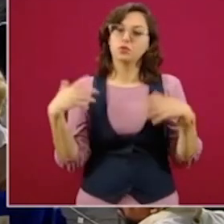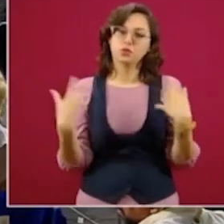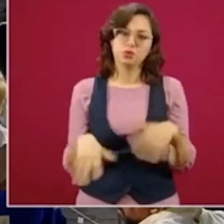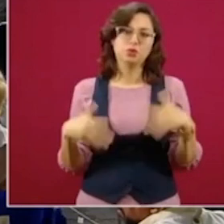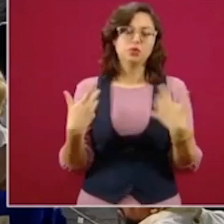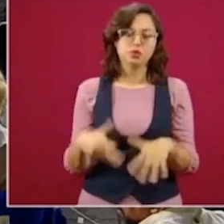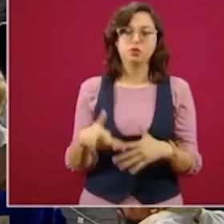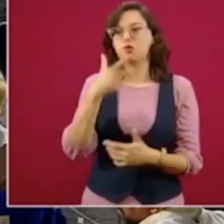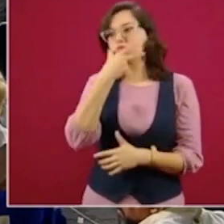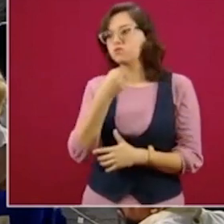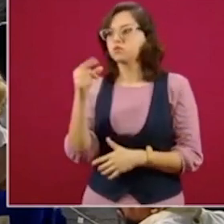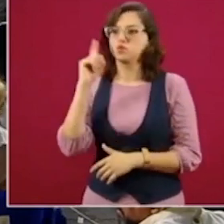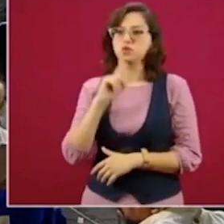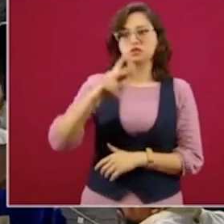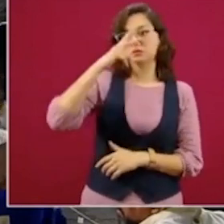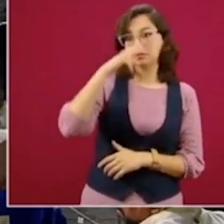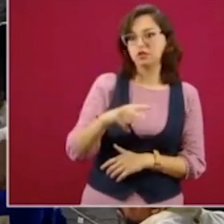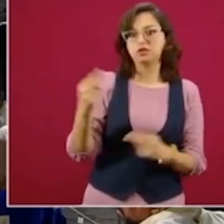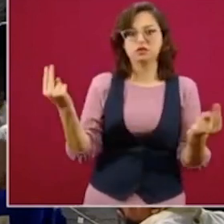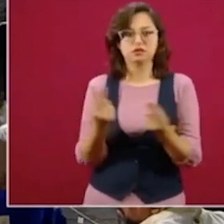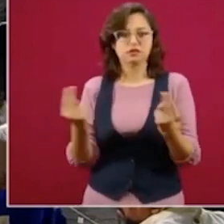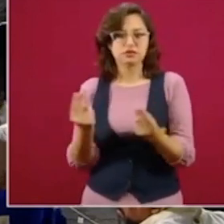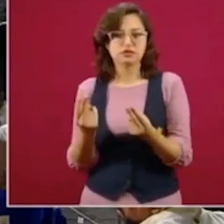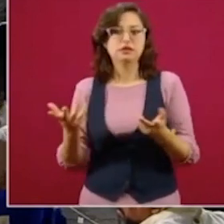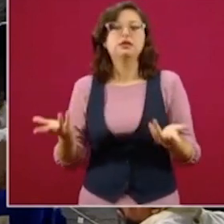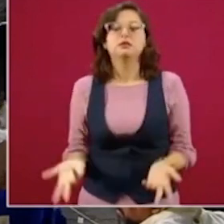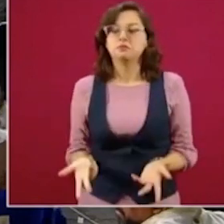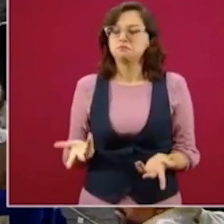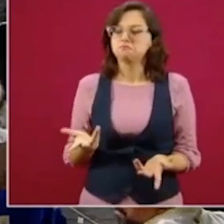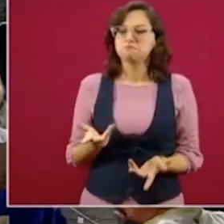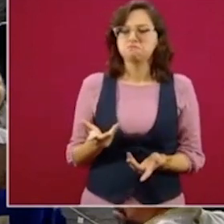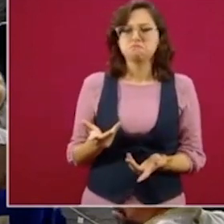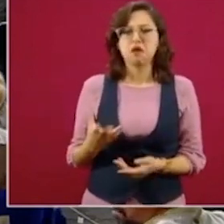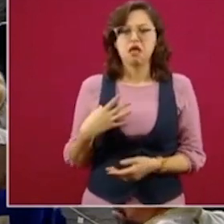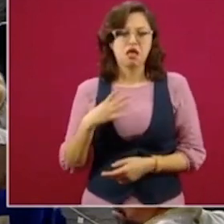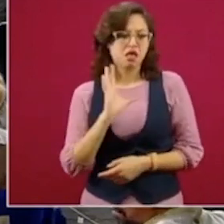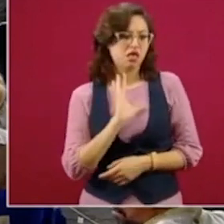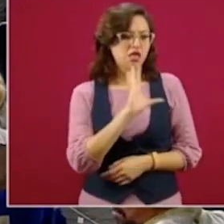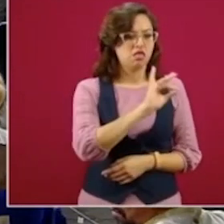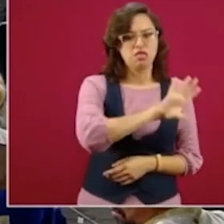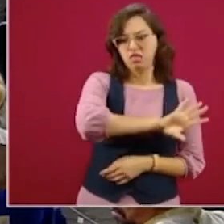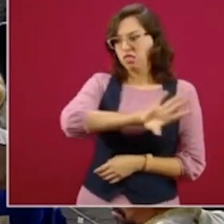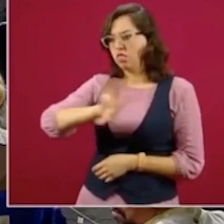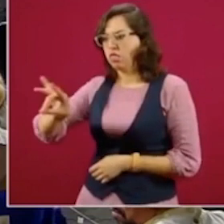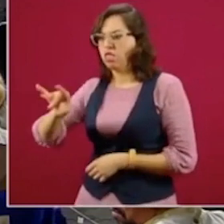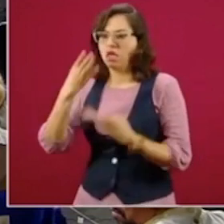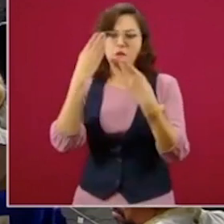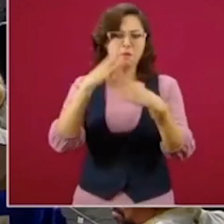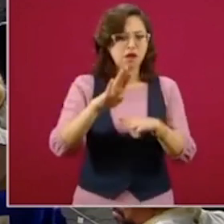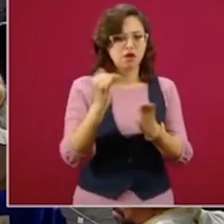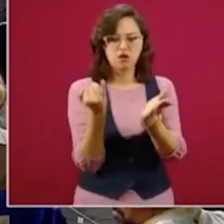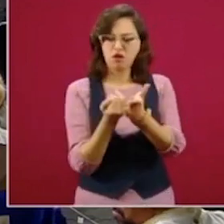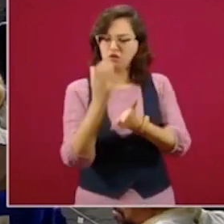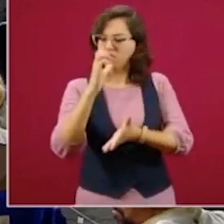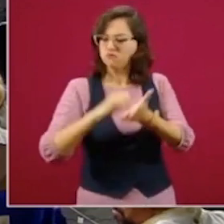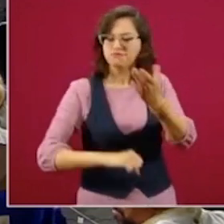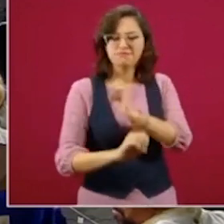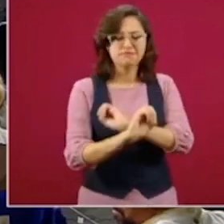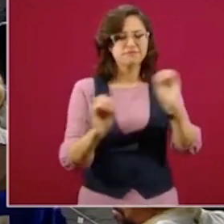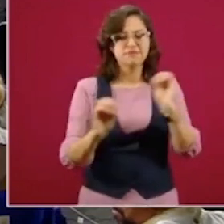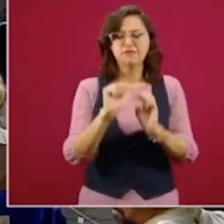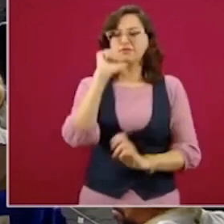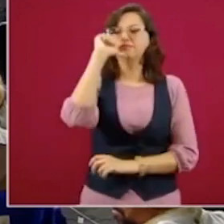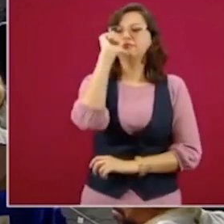mexicanas y mexicanos sin intermediarios sin comisiones de banco directo es el pago de la tesorería a la cuenta